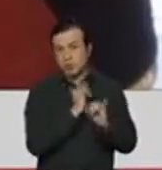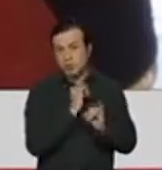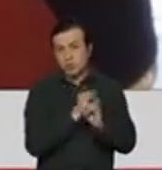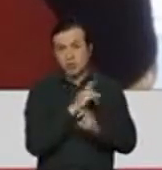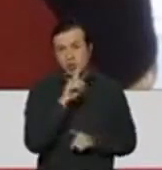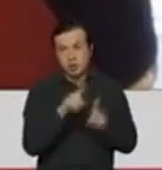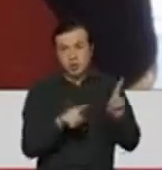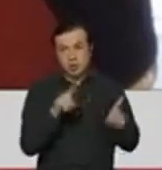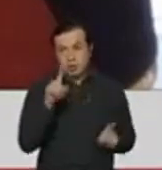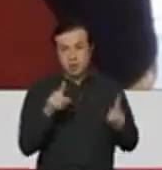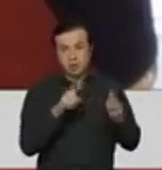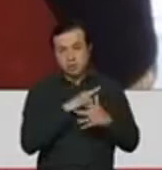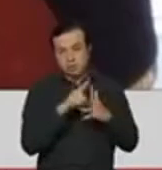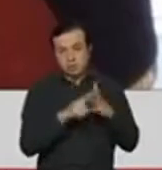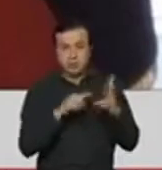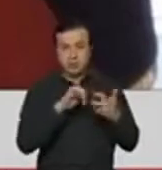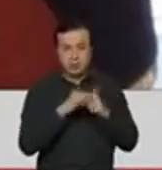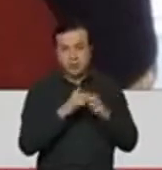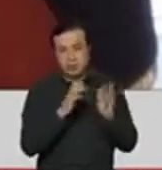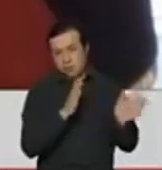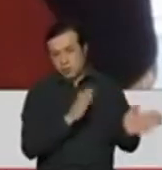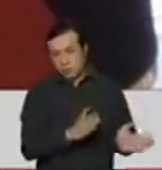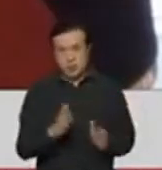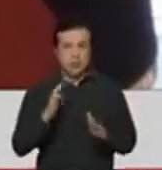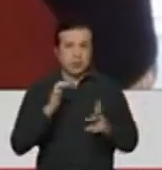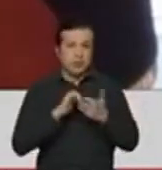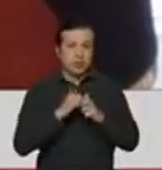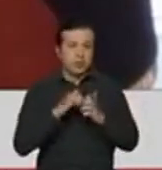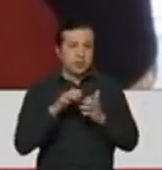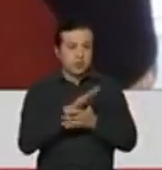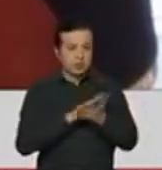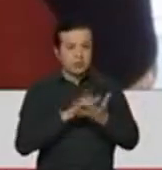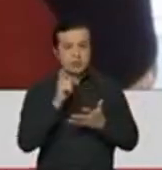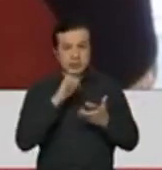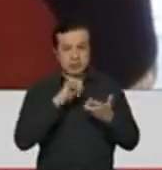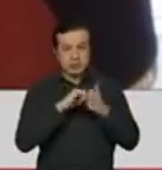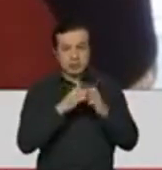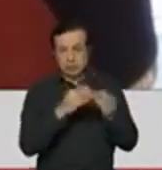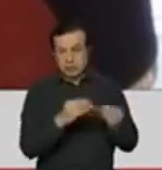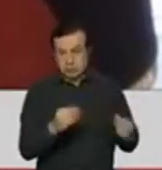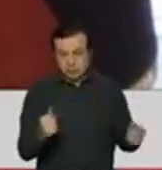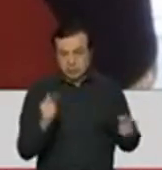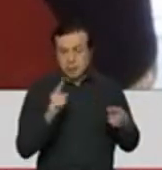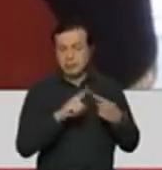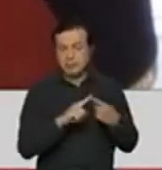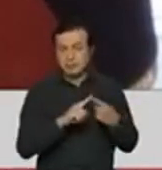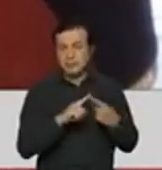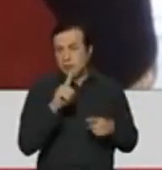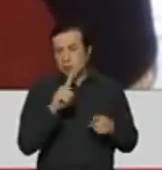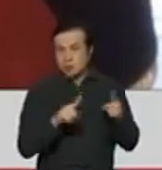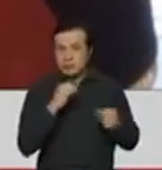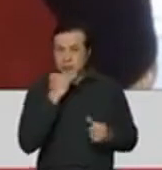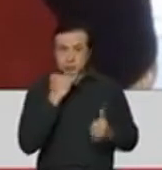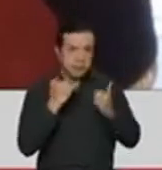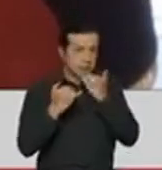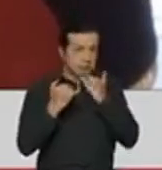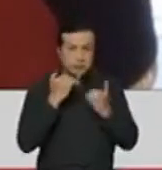existen problemas de organización, problemas que tienen que ser solucionados, ciertos